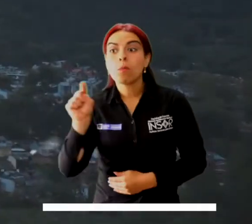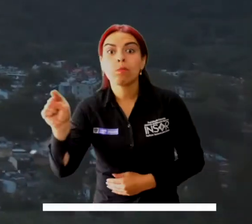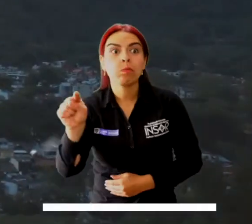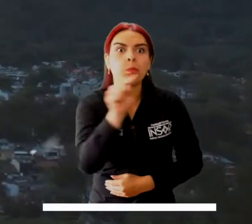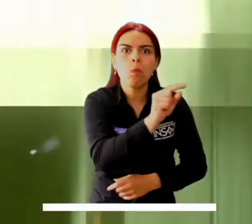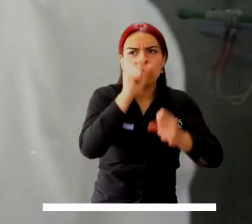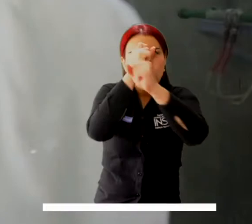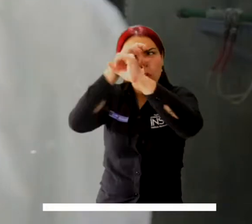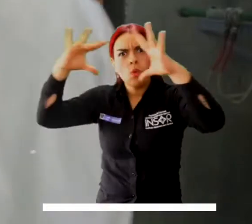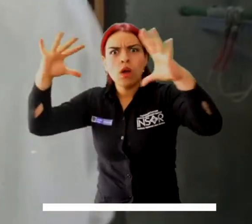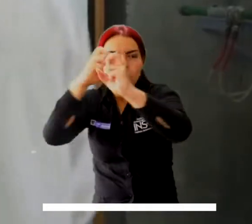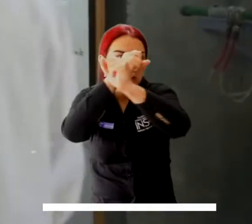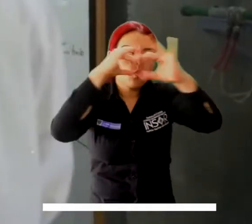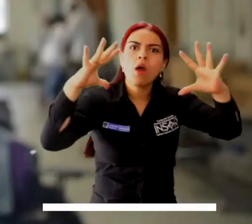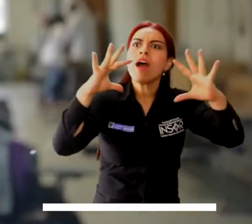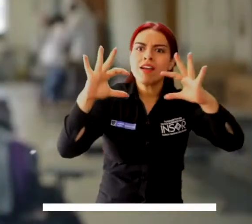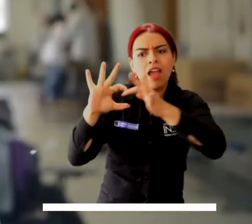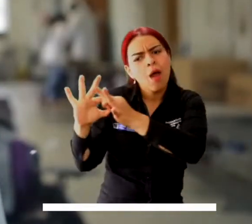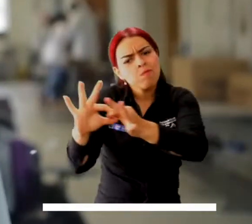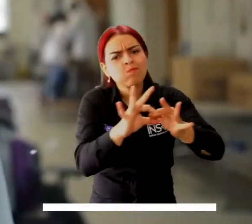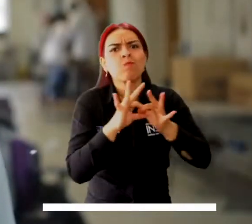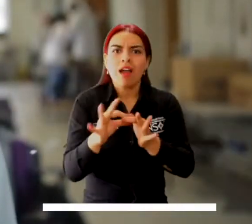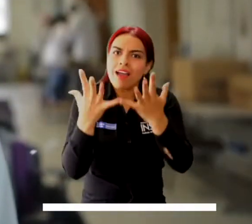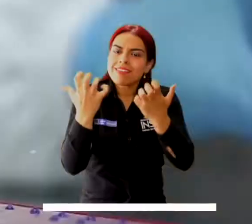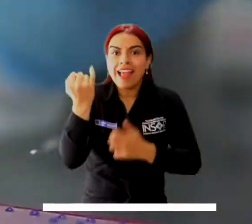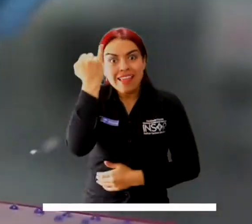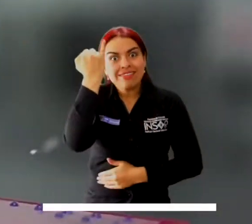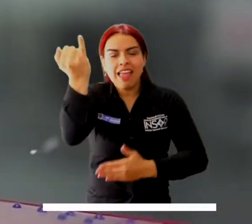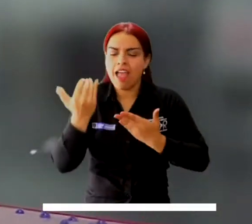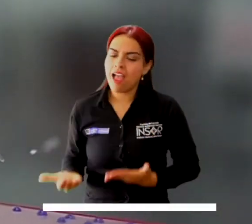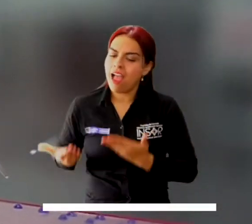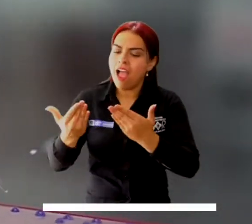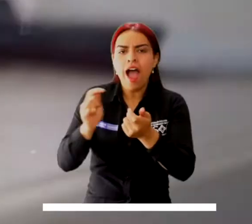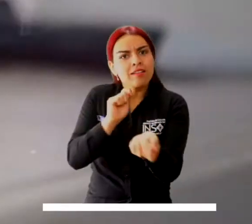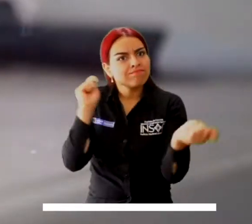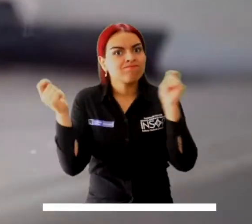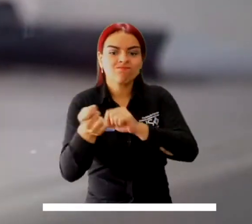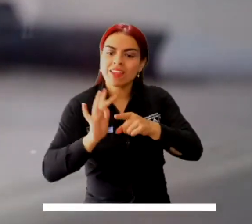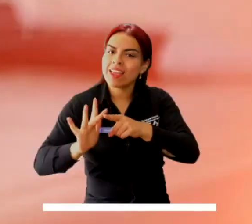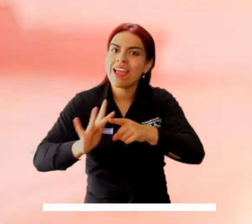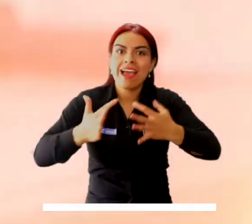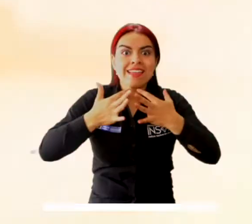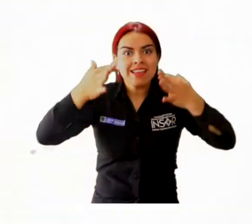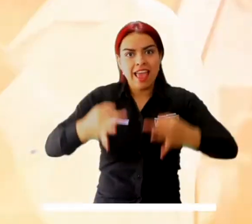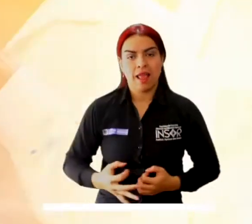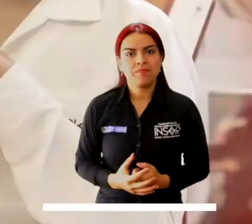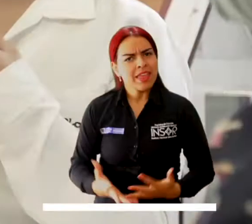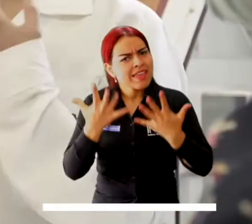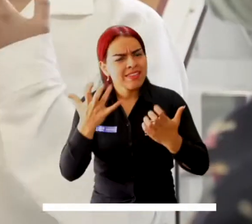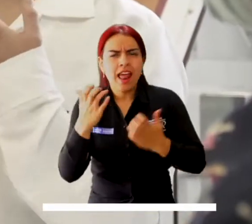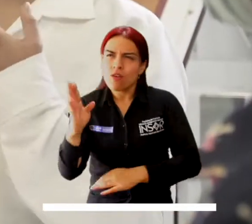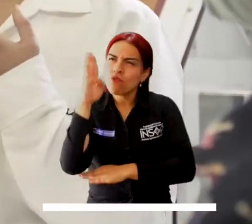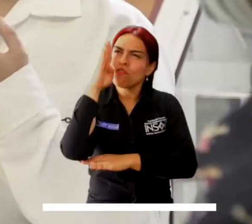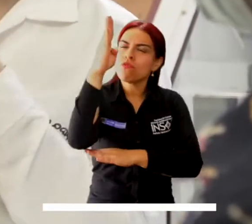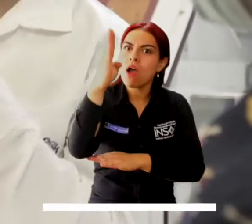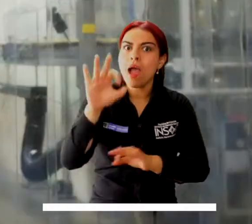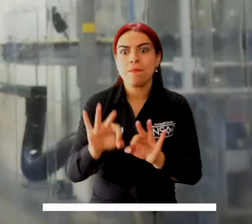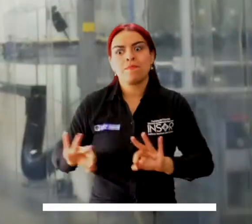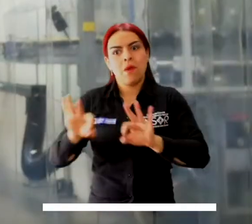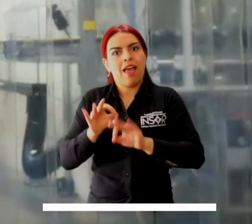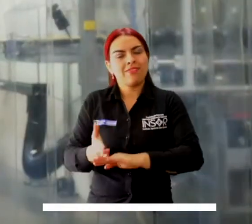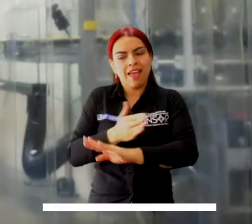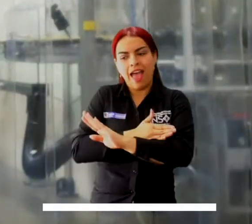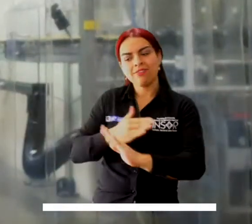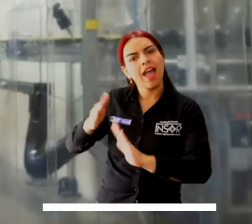Junto a otros soñadores, decidimos transformar una idea en realidad. Emprendimos una aventura para forjar un nuevo horizonte basado